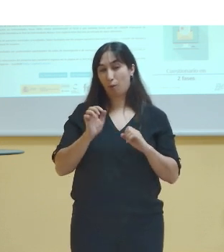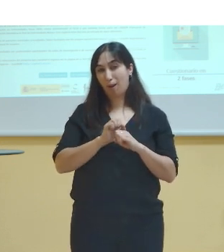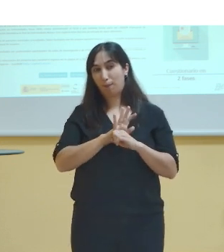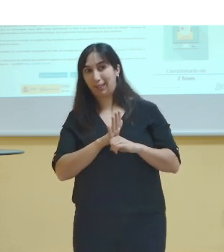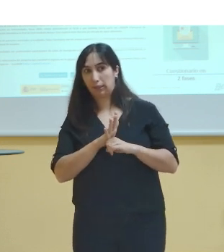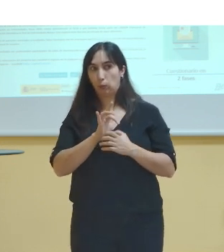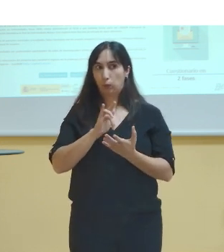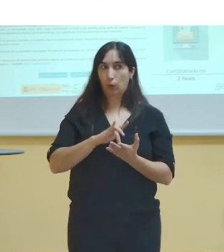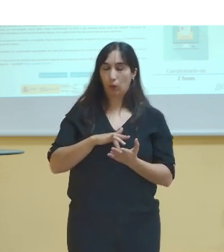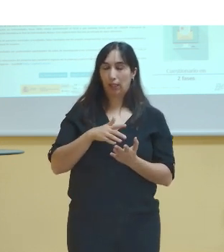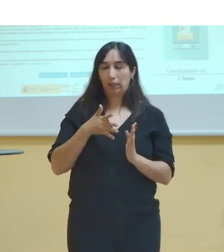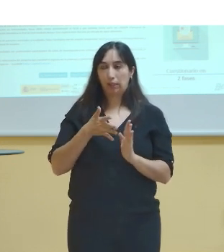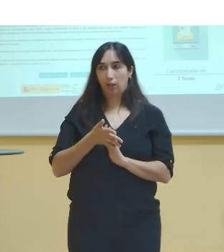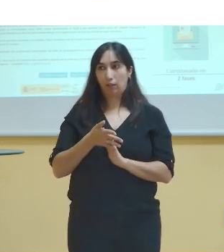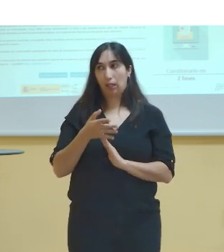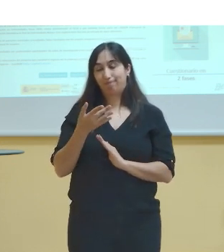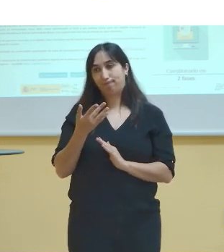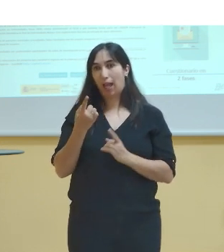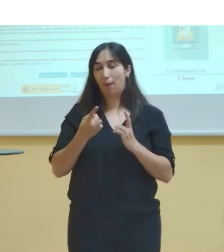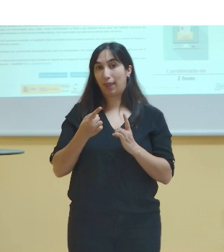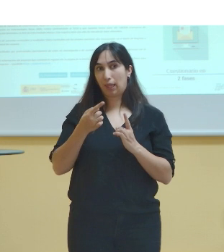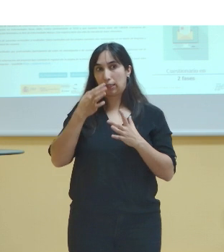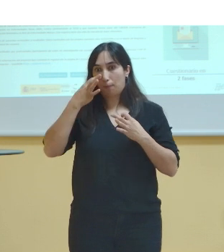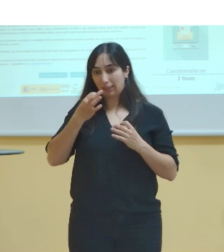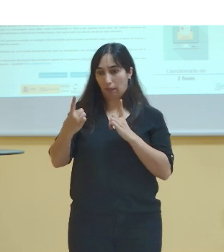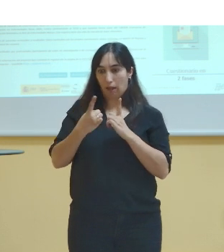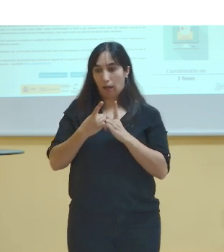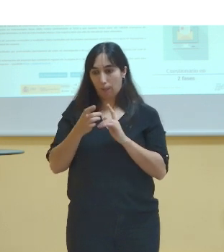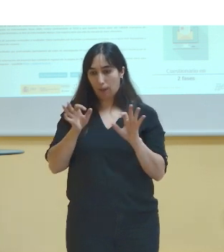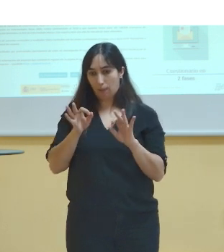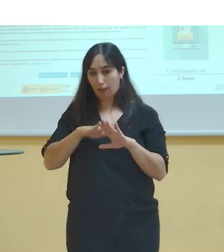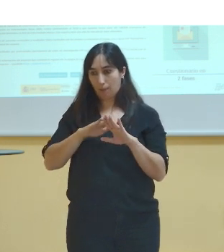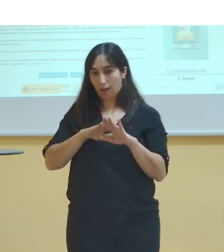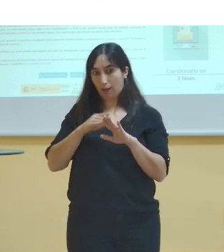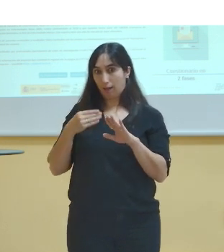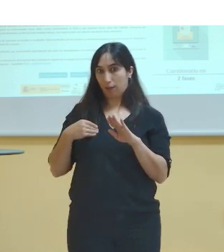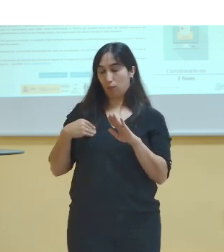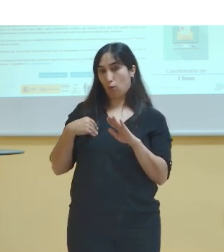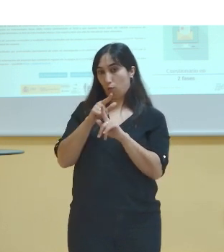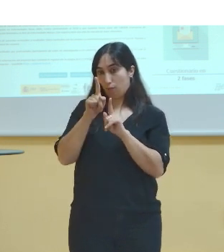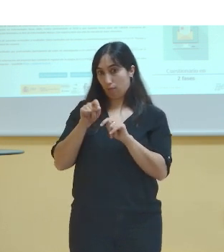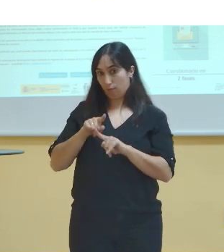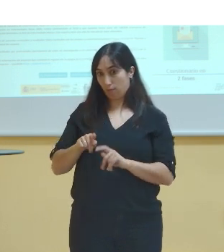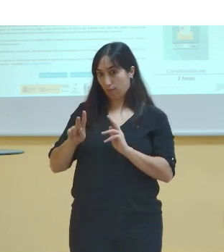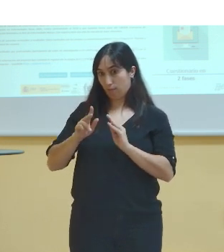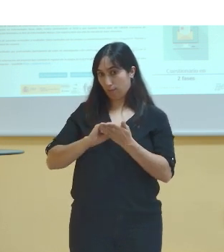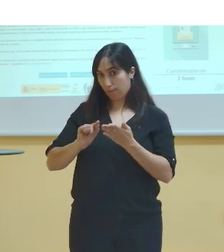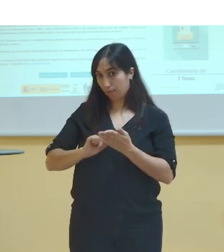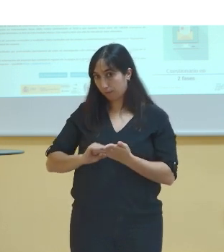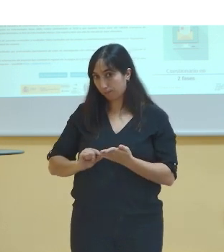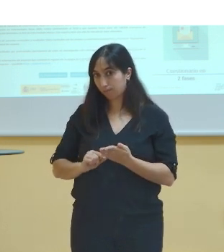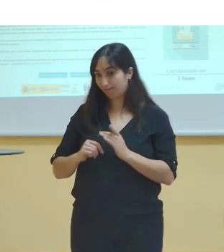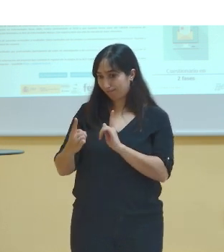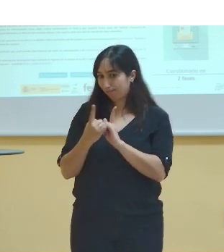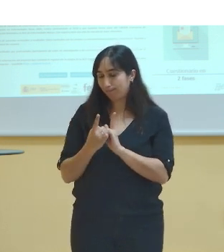pandemia, entonces muchos encuentros presenciales que estaban previstos para cumplimentar este cuestionario